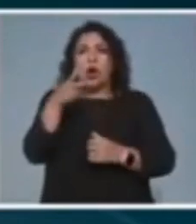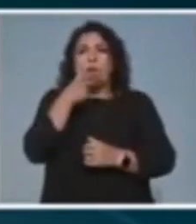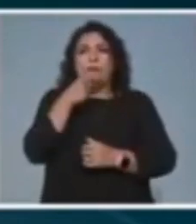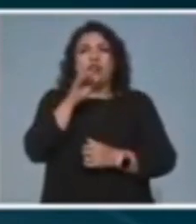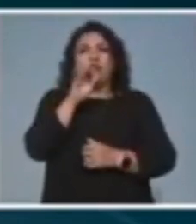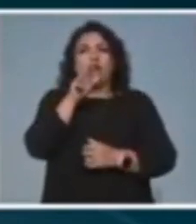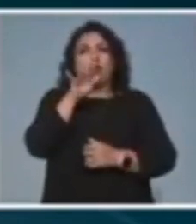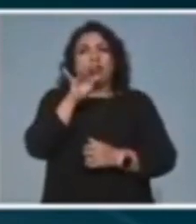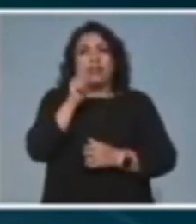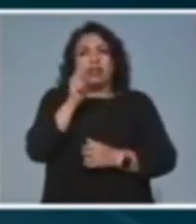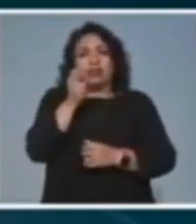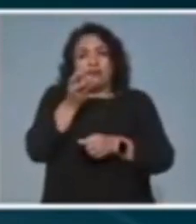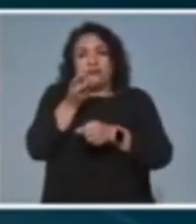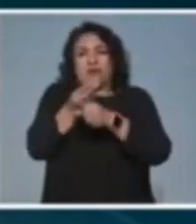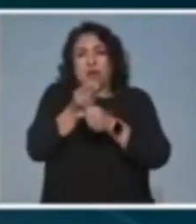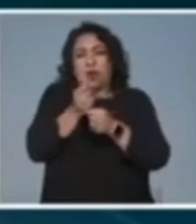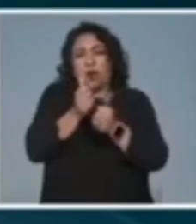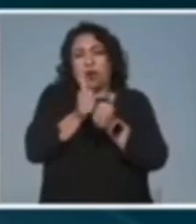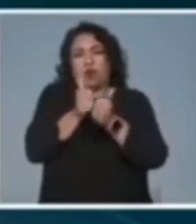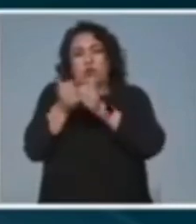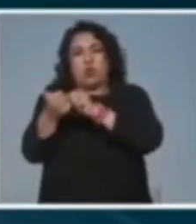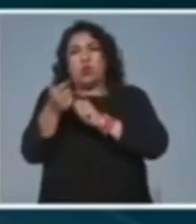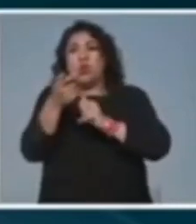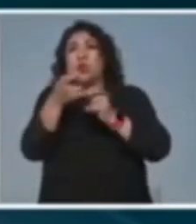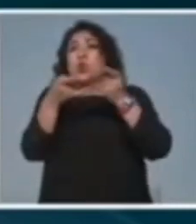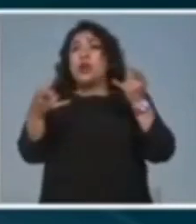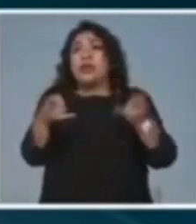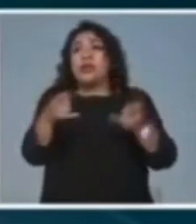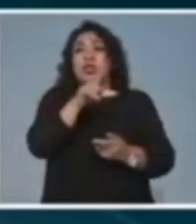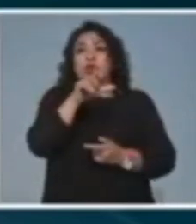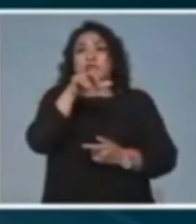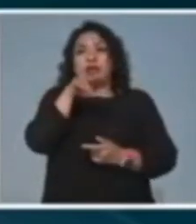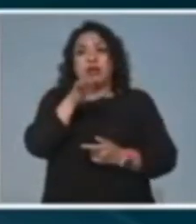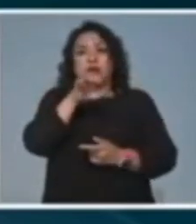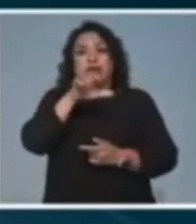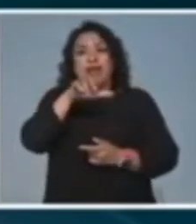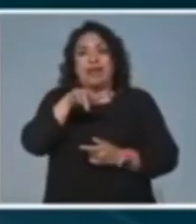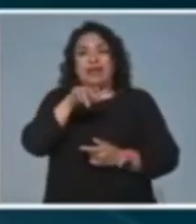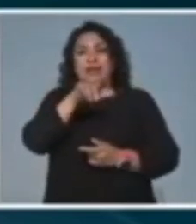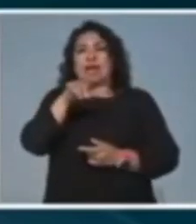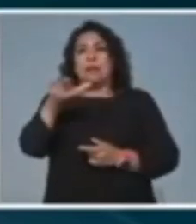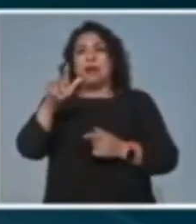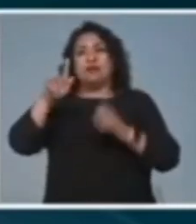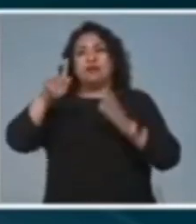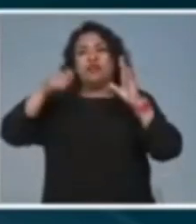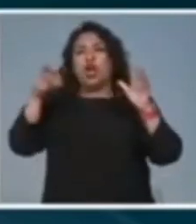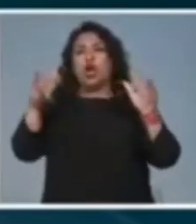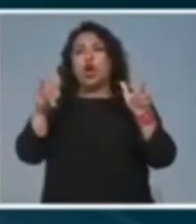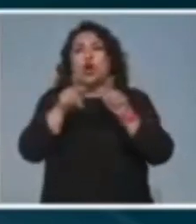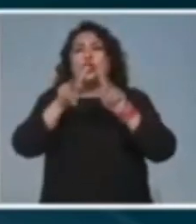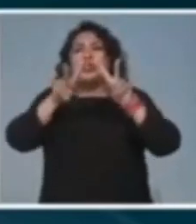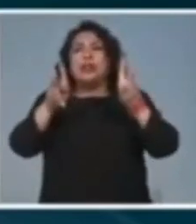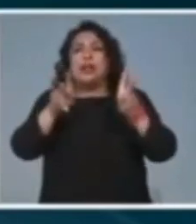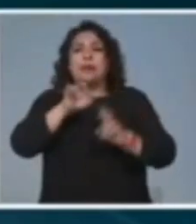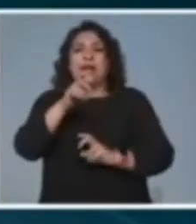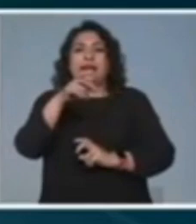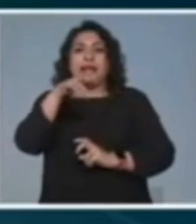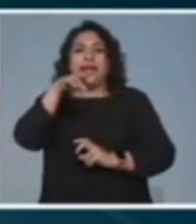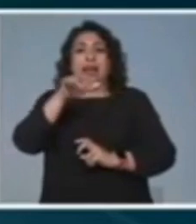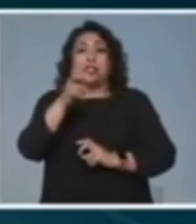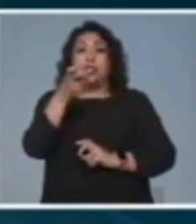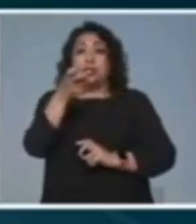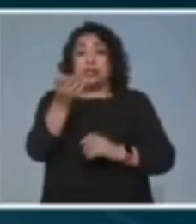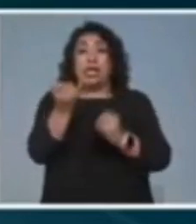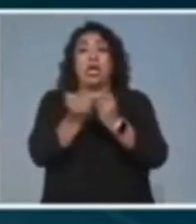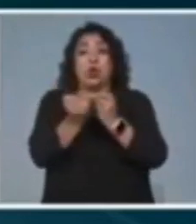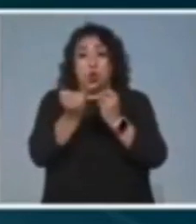Fuentes adaptó uno de los cuentos de Llano en Llamas, ¿sí? El cortometraje se llama Ignacio, ¿sí? Pero ese también